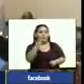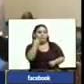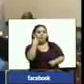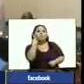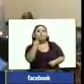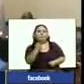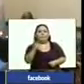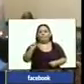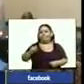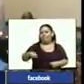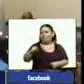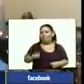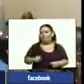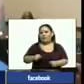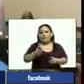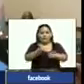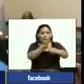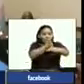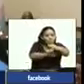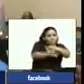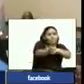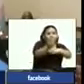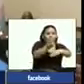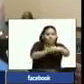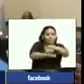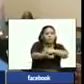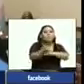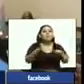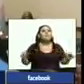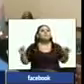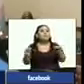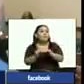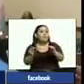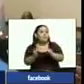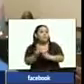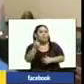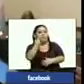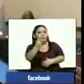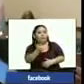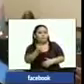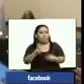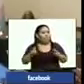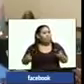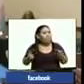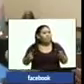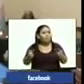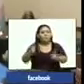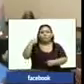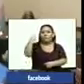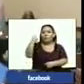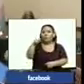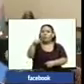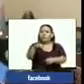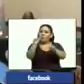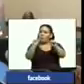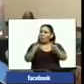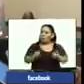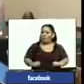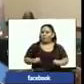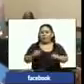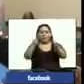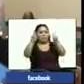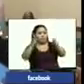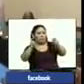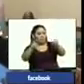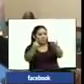existe una situación de desplazamiento forzado en el país, ha tomado también importantes acciones para que esta pueda ser abordada